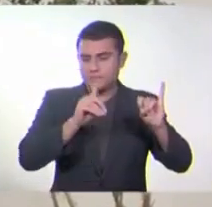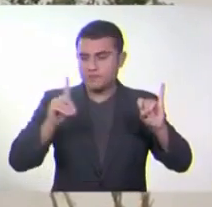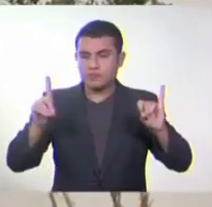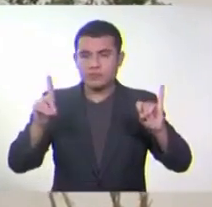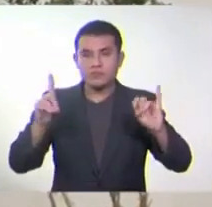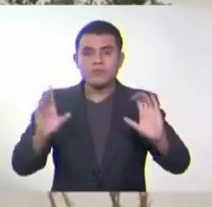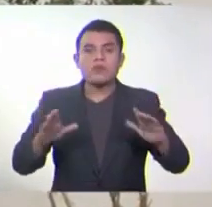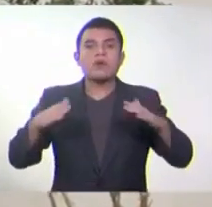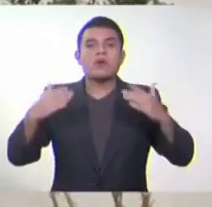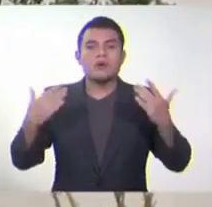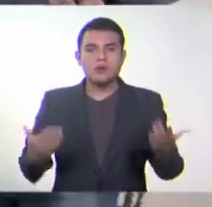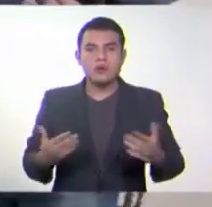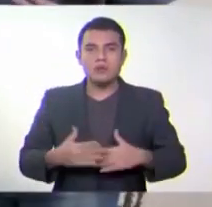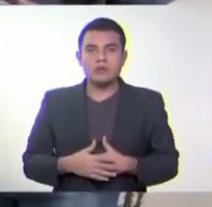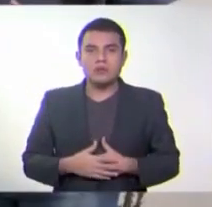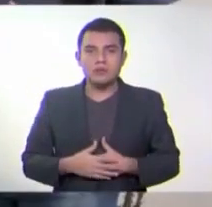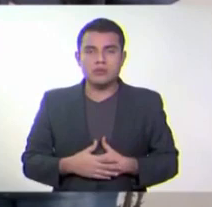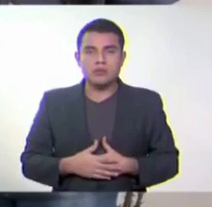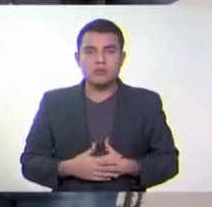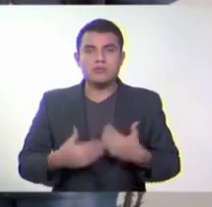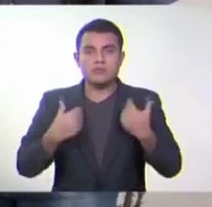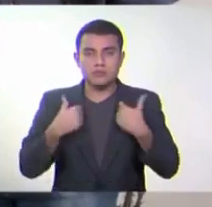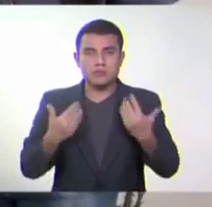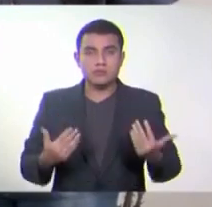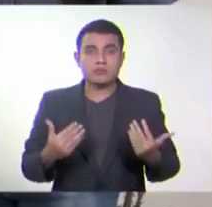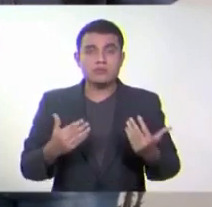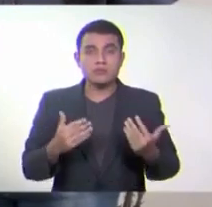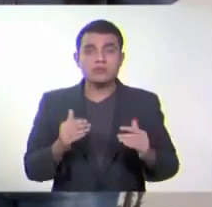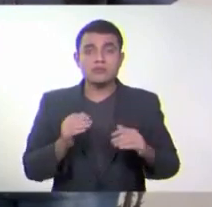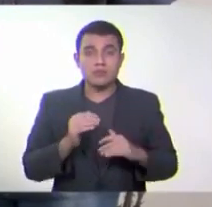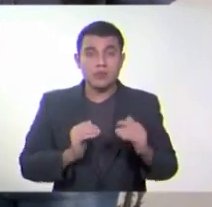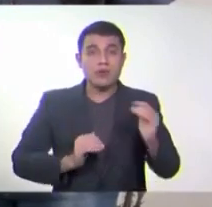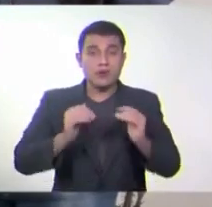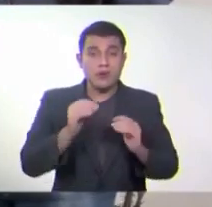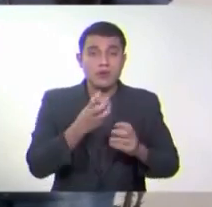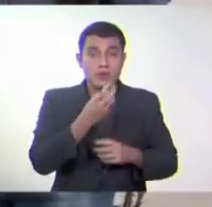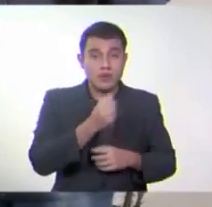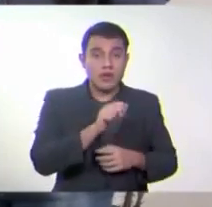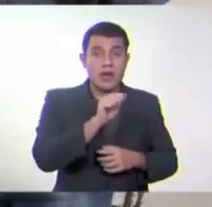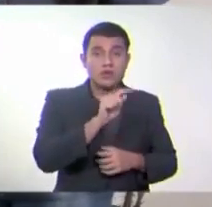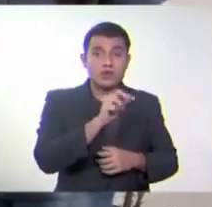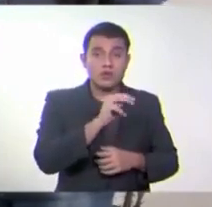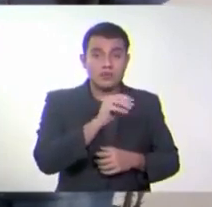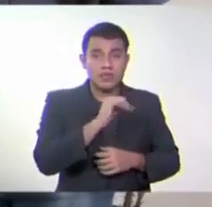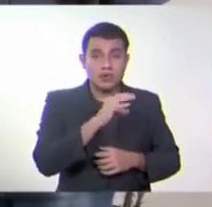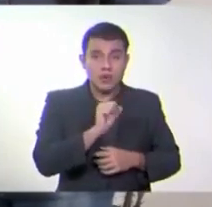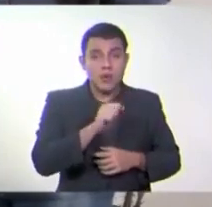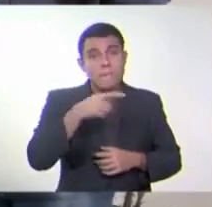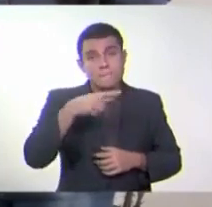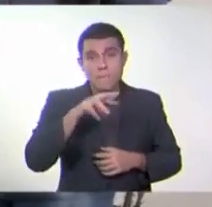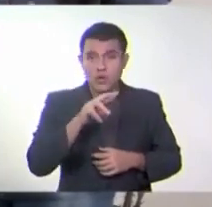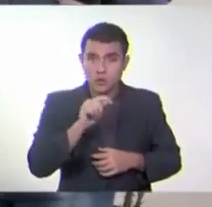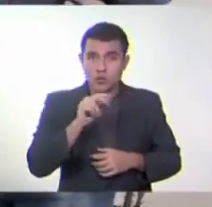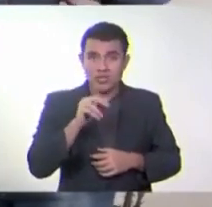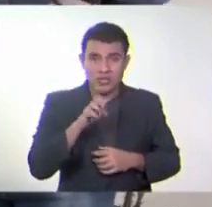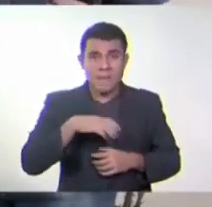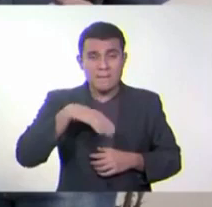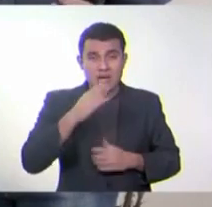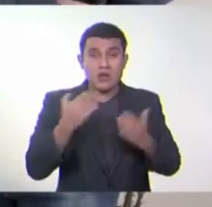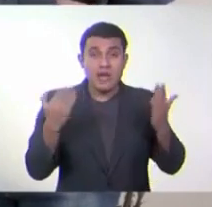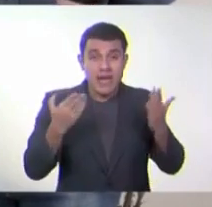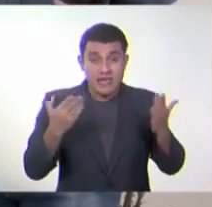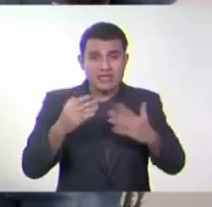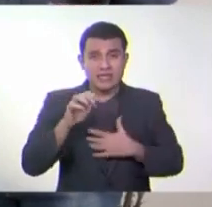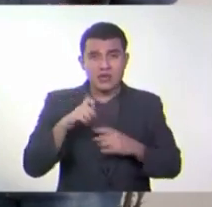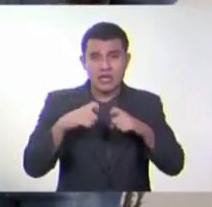qué? Porque se tienen mayor número atómico, más número de protones. Estos lo que hacen en los electrones